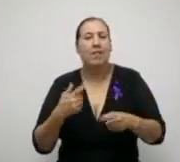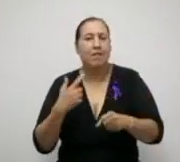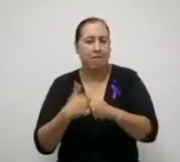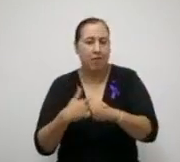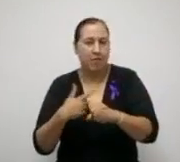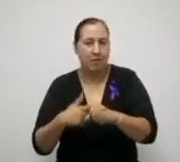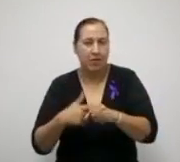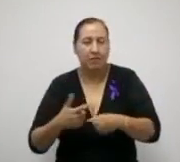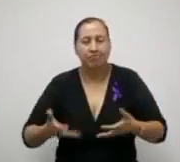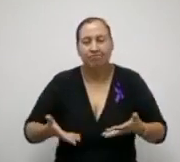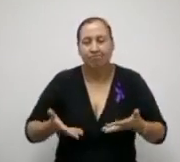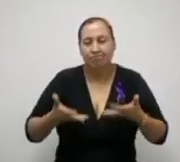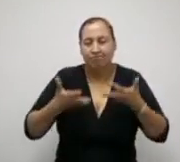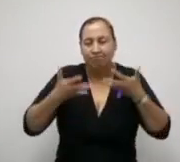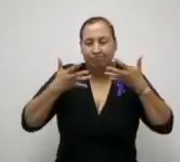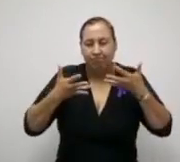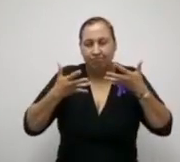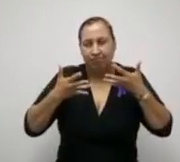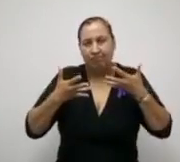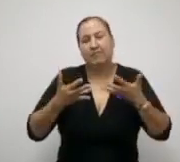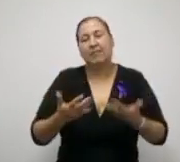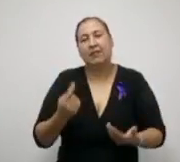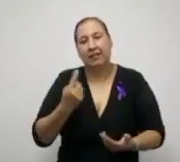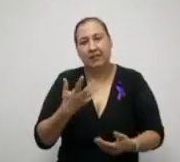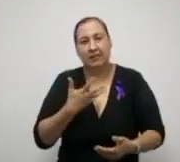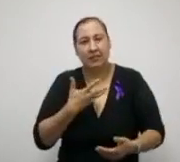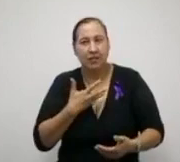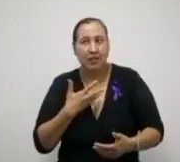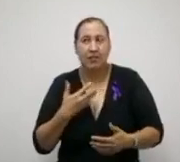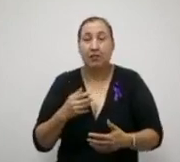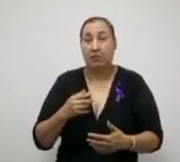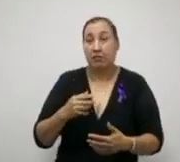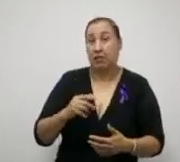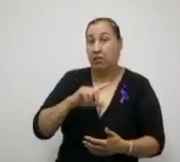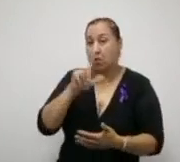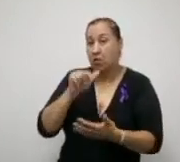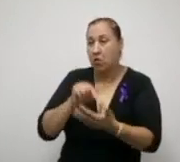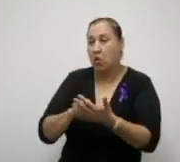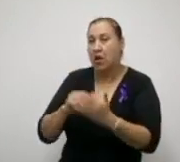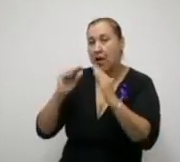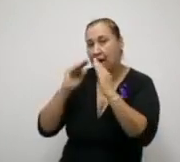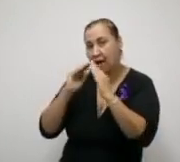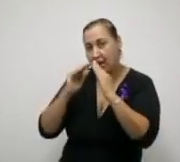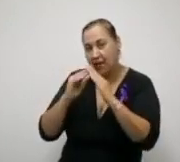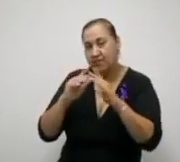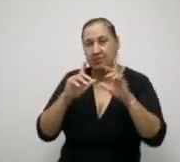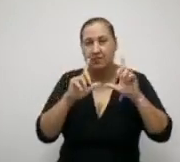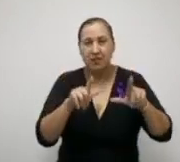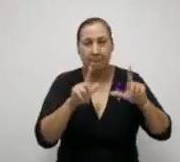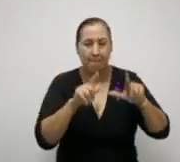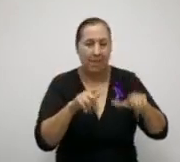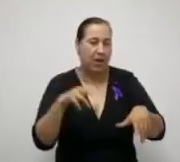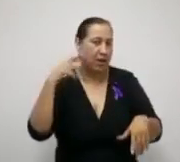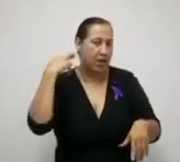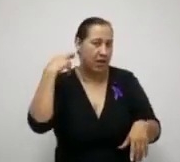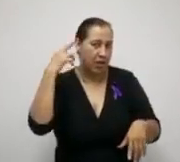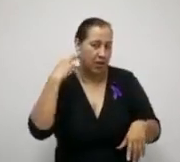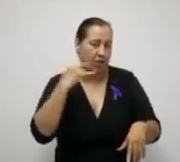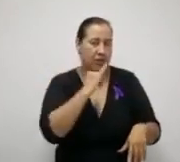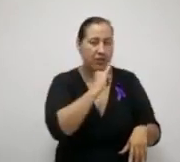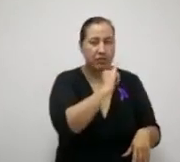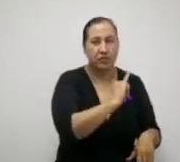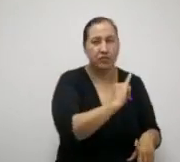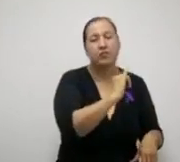las enfermedades respiratorias virales, y ya sea desde cualquier lugar o por la plataforma que elijan sintonizarnos o incluso por